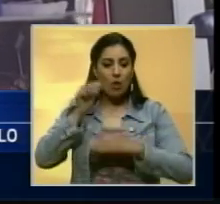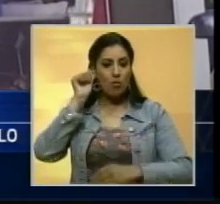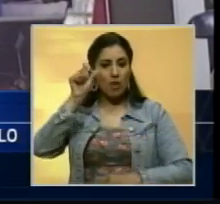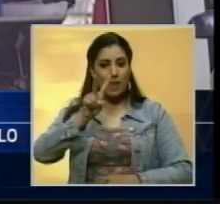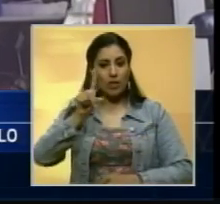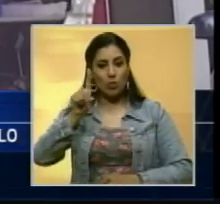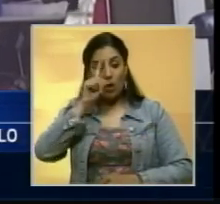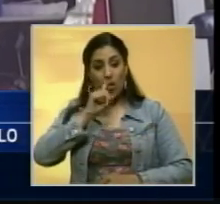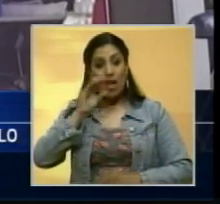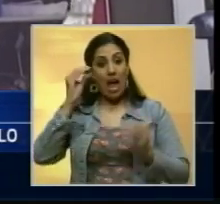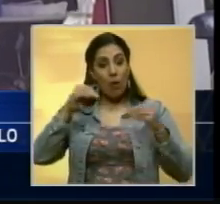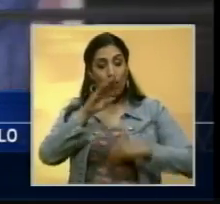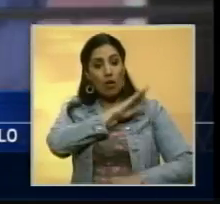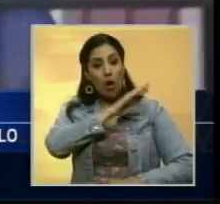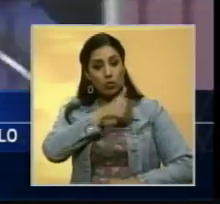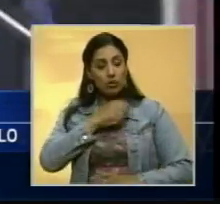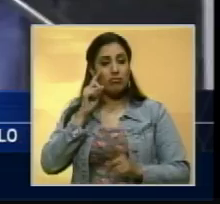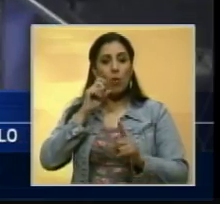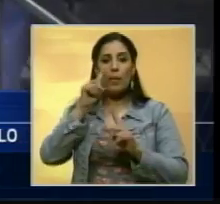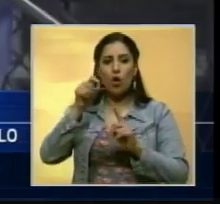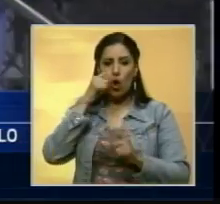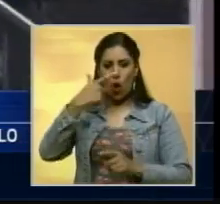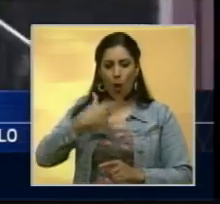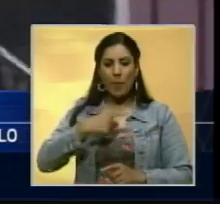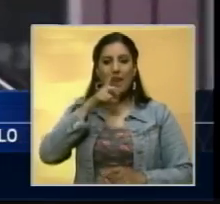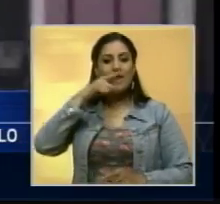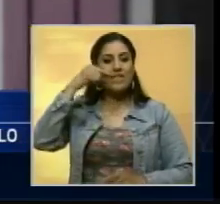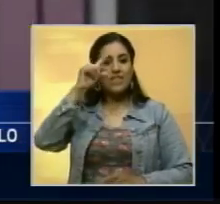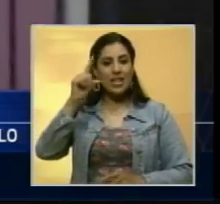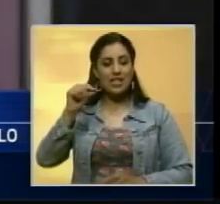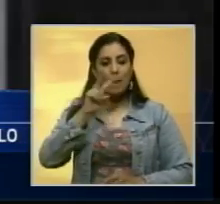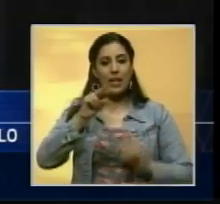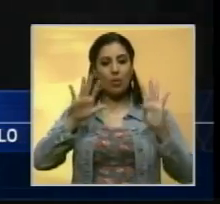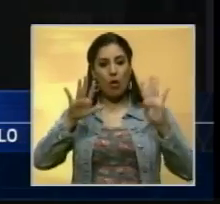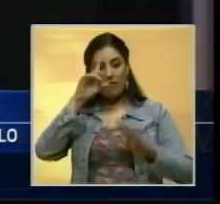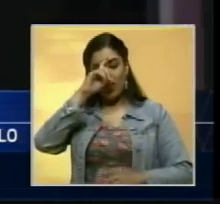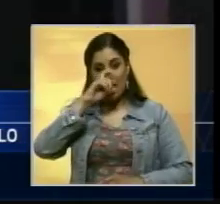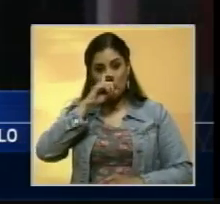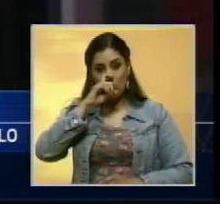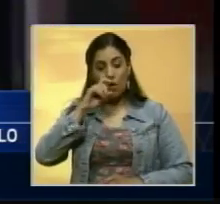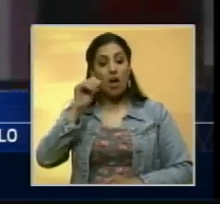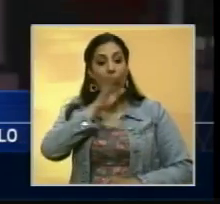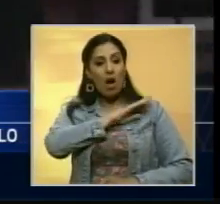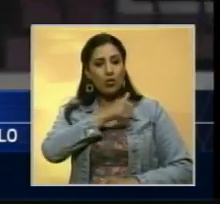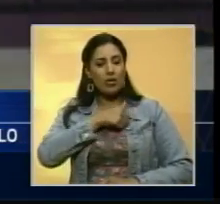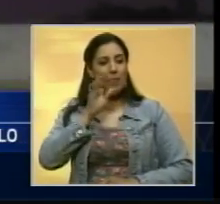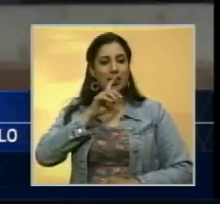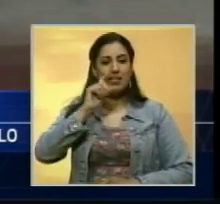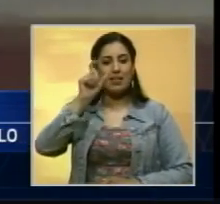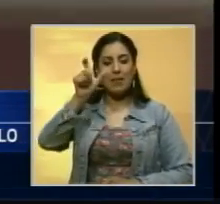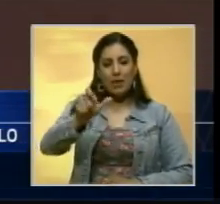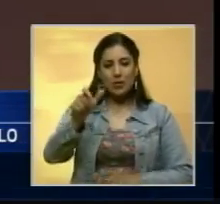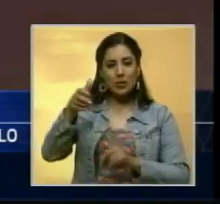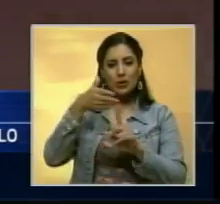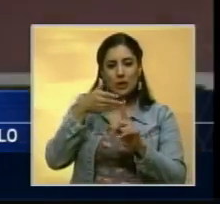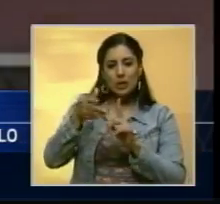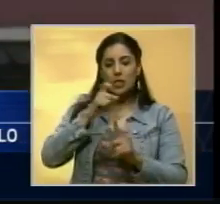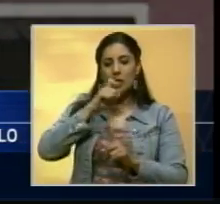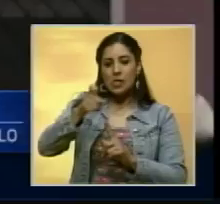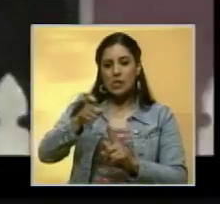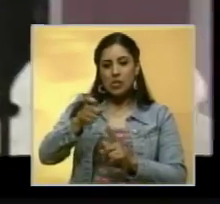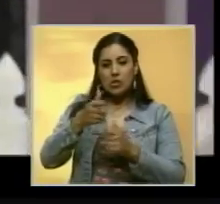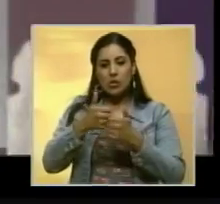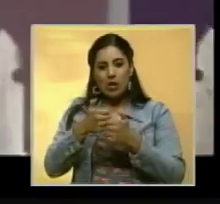años. De acuerdo con las autoridades, el agresor es un francés de 29 años de edad. Las autoridades no descartan que la agresión tenga